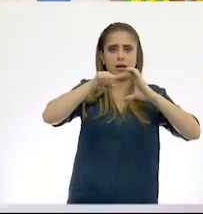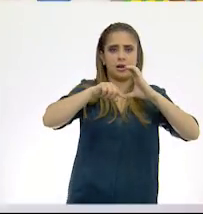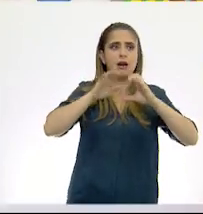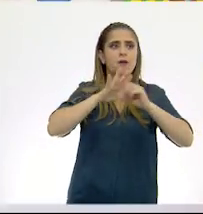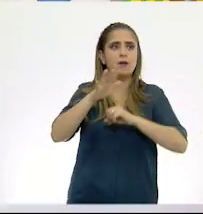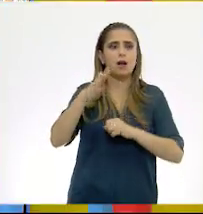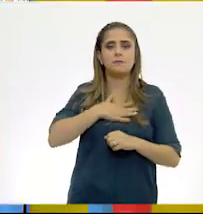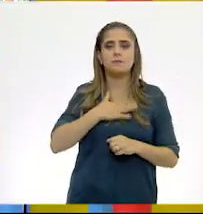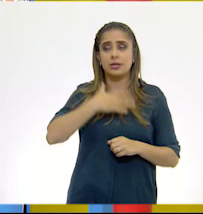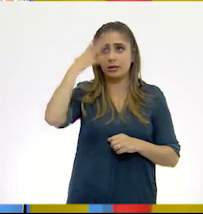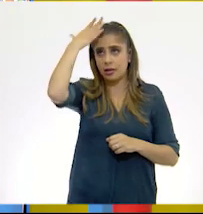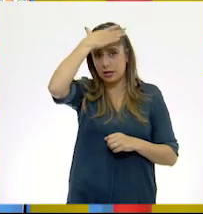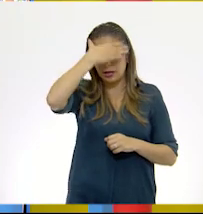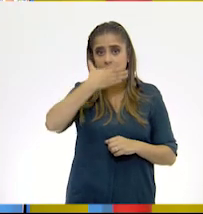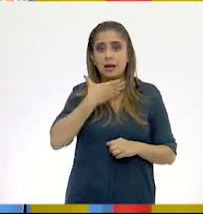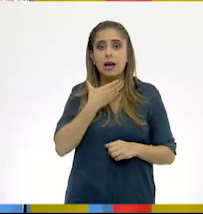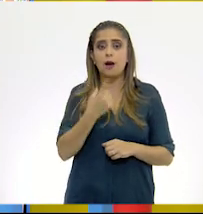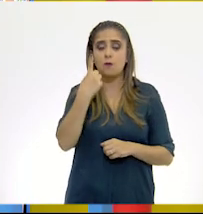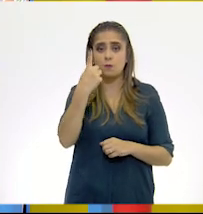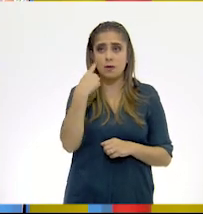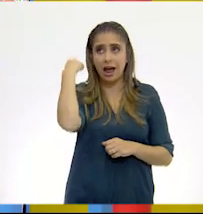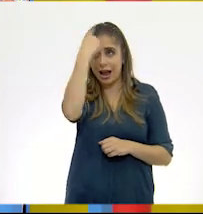Esta.